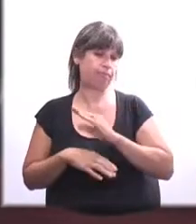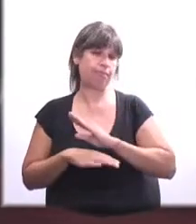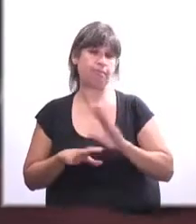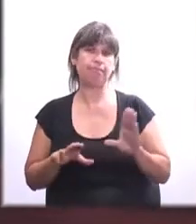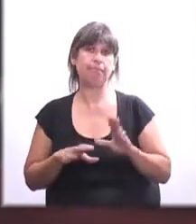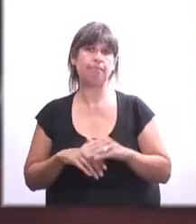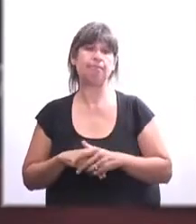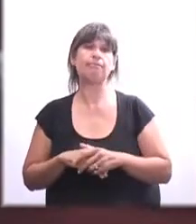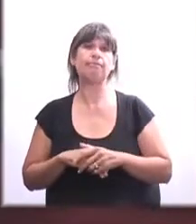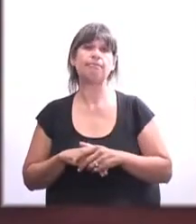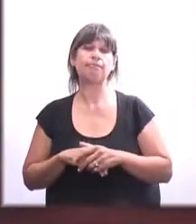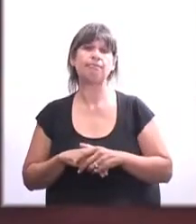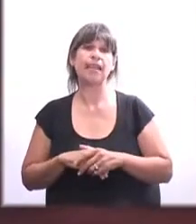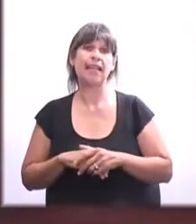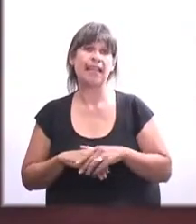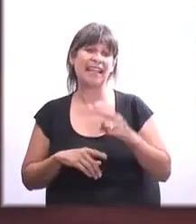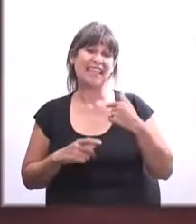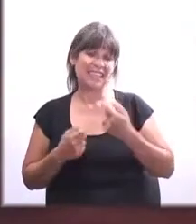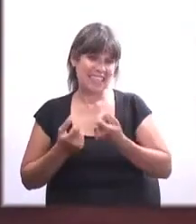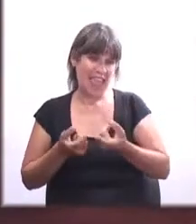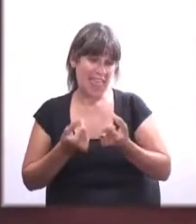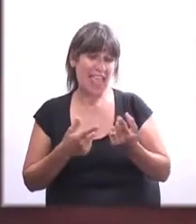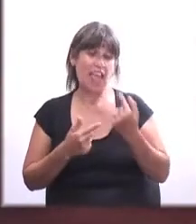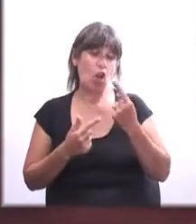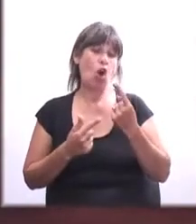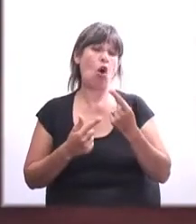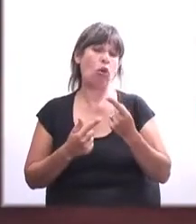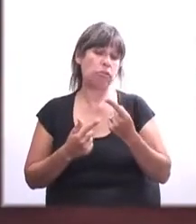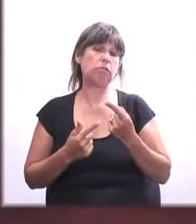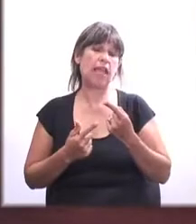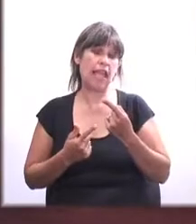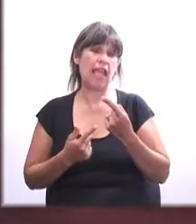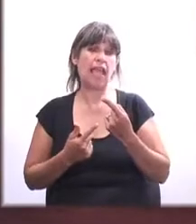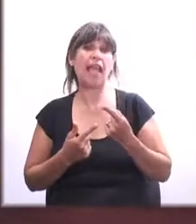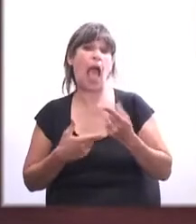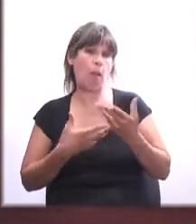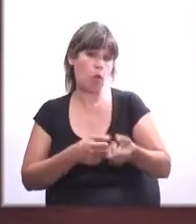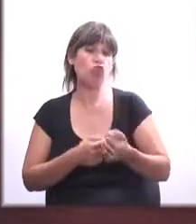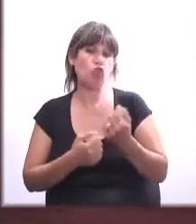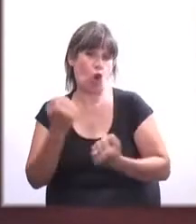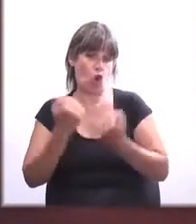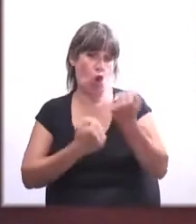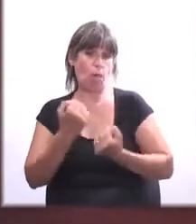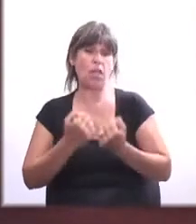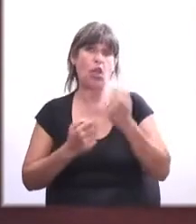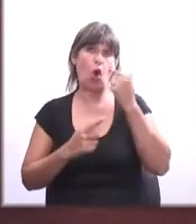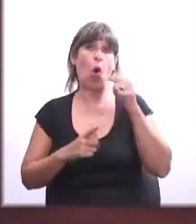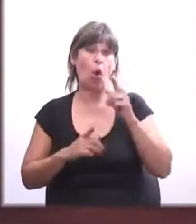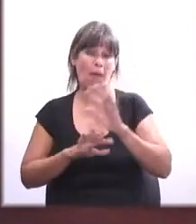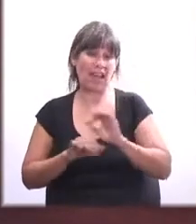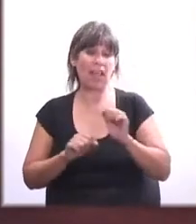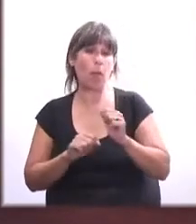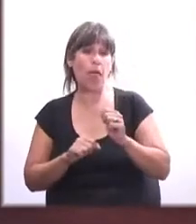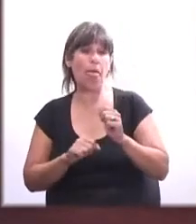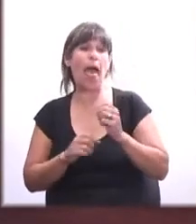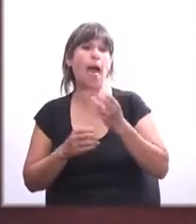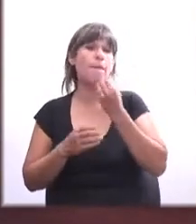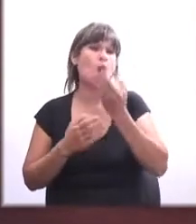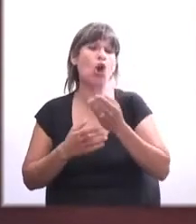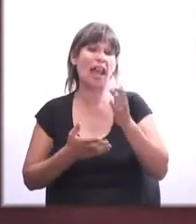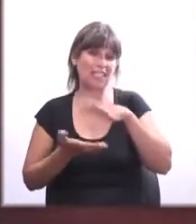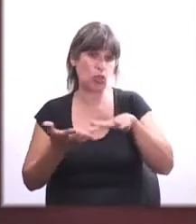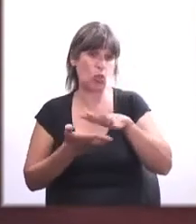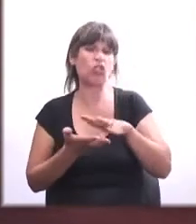fracasamos, se han dado herramientas económicas para que puedan sobrevivir, sustituir y arreglar y mejorar su